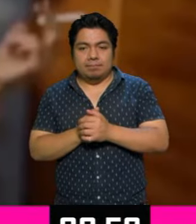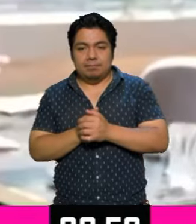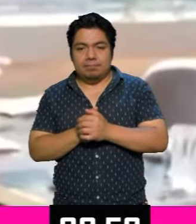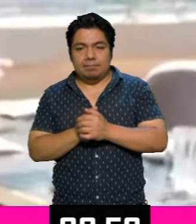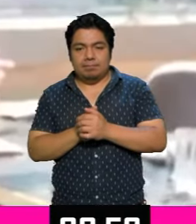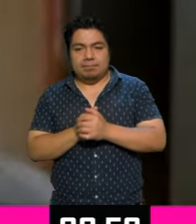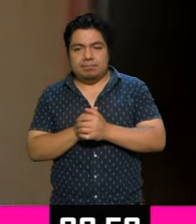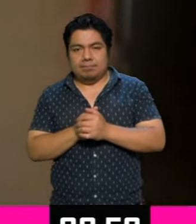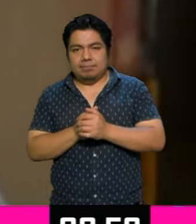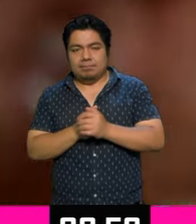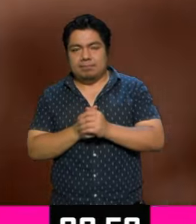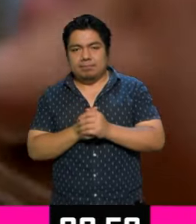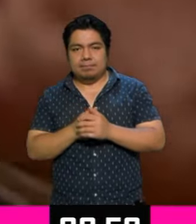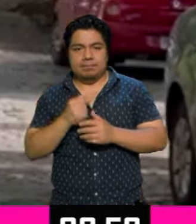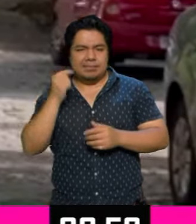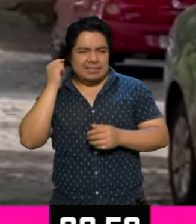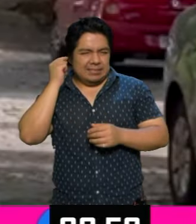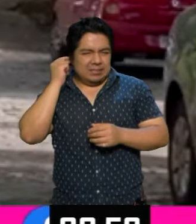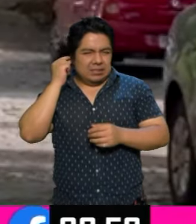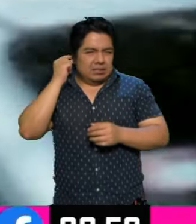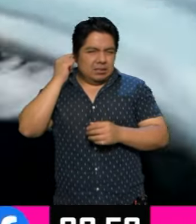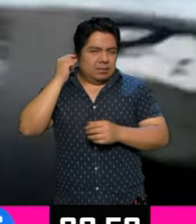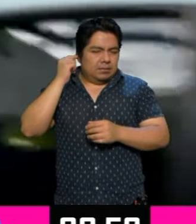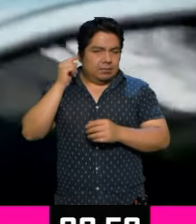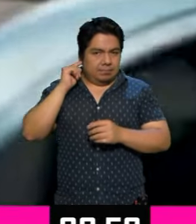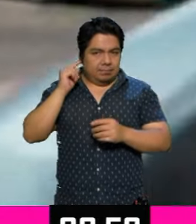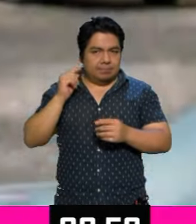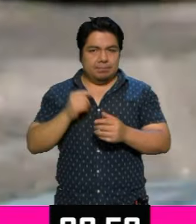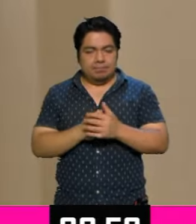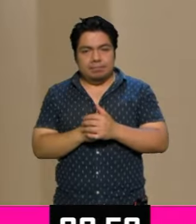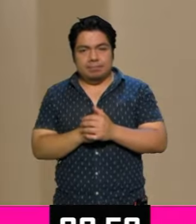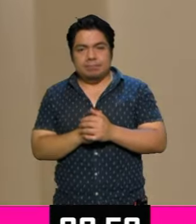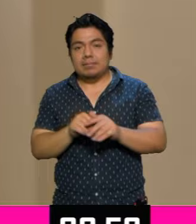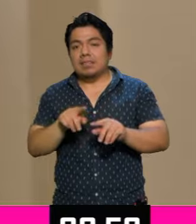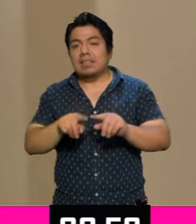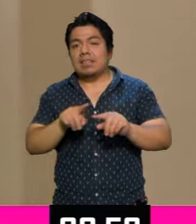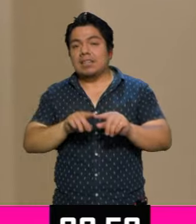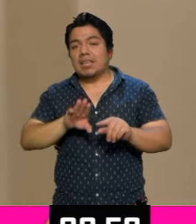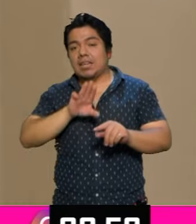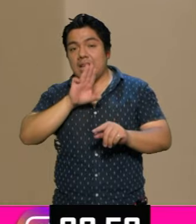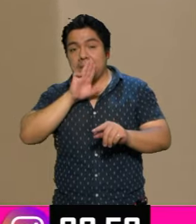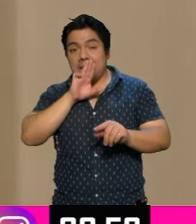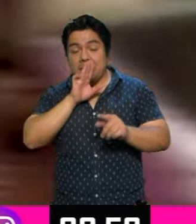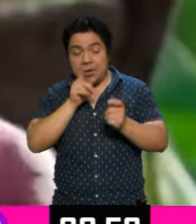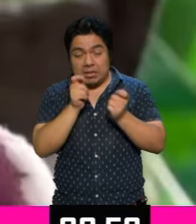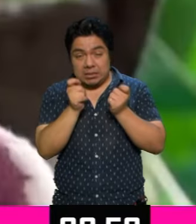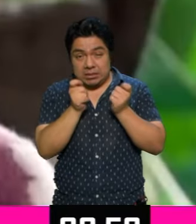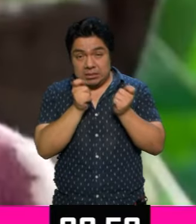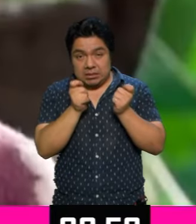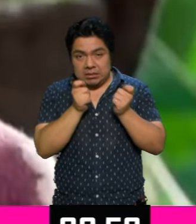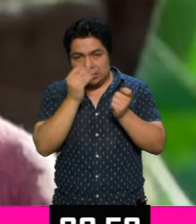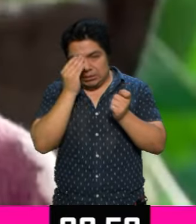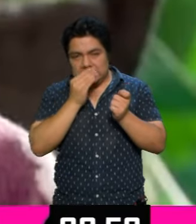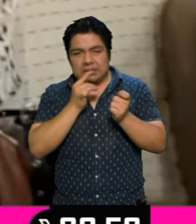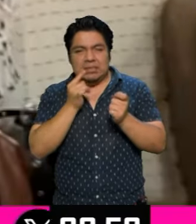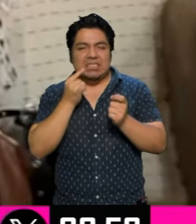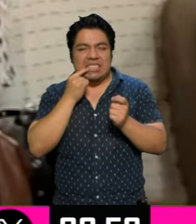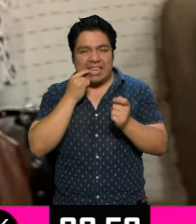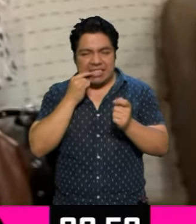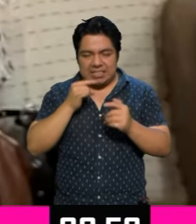Entonces ellas hacen de todo para deshacerse de ellas. Son unas mamás controladoras, celotípicas.